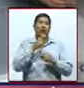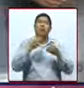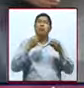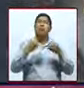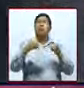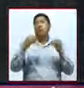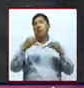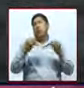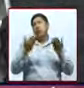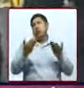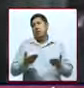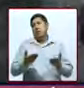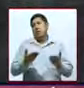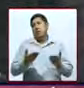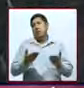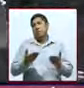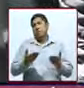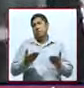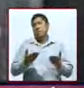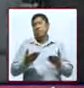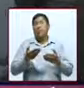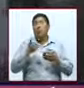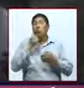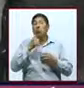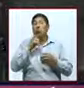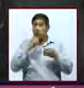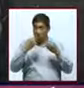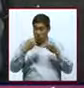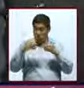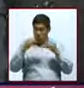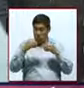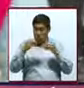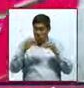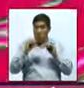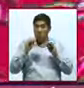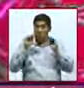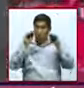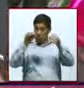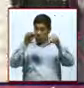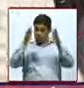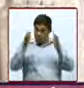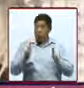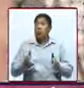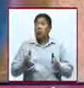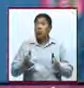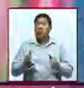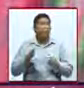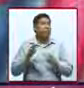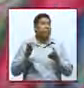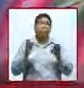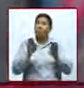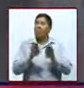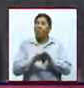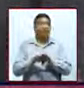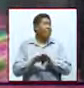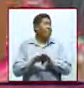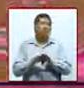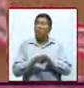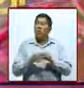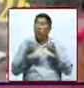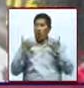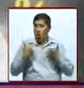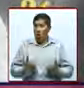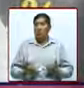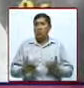económica acá en la Plaza Baroa. Las caseritas de los kioscos, bueno, dejaron de trabajar hoy, tuvieron que cerrar el